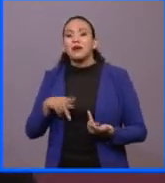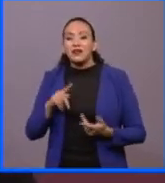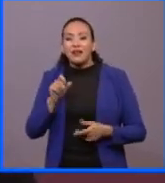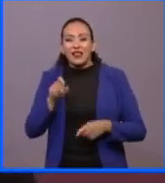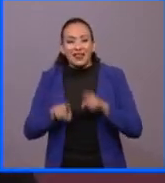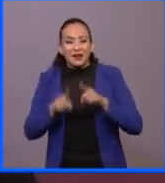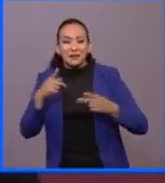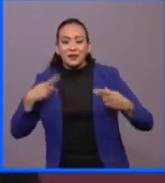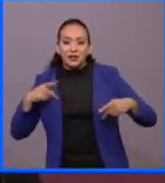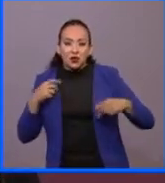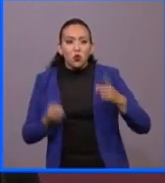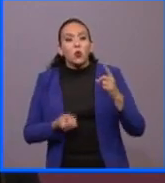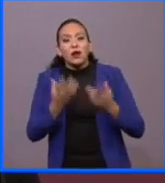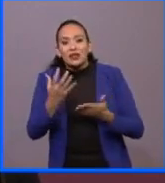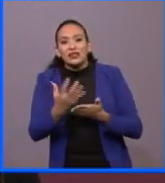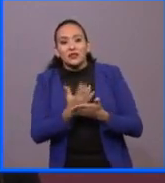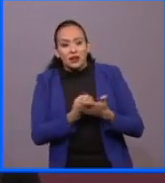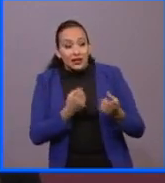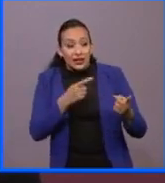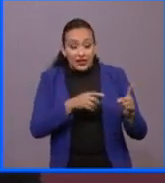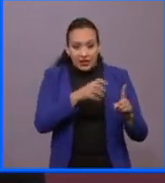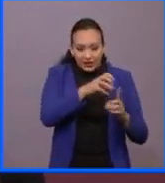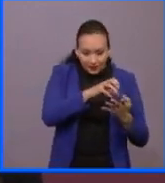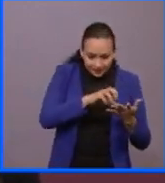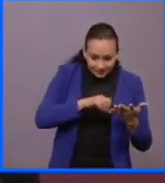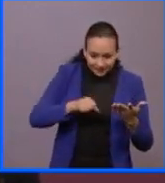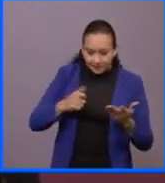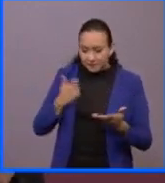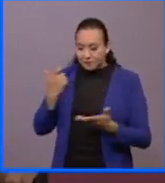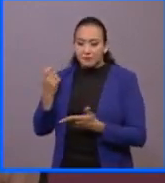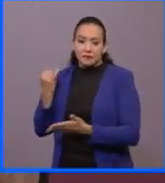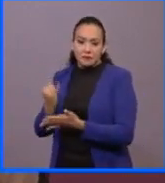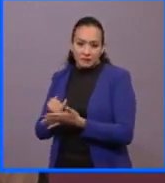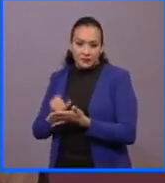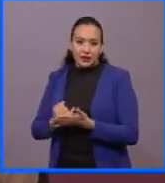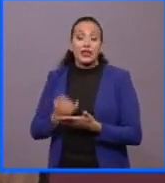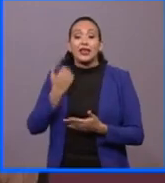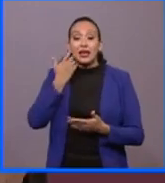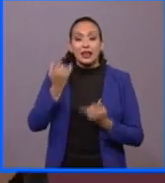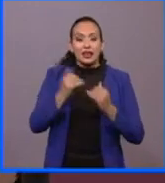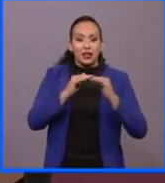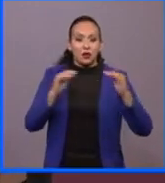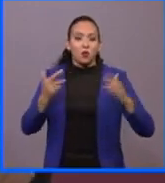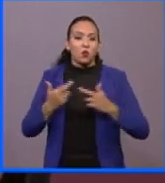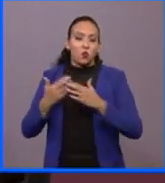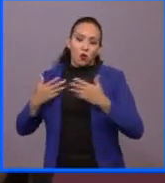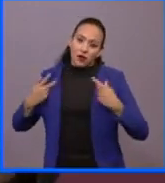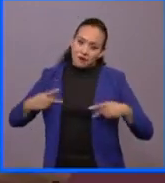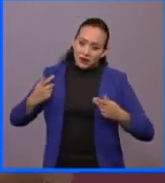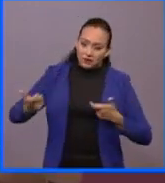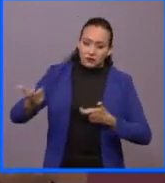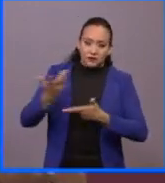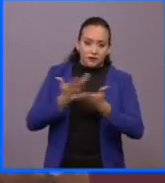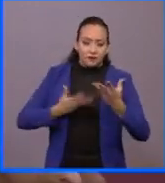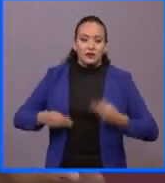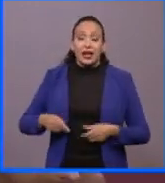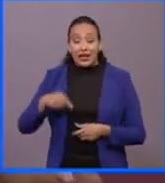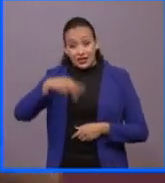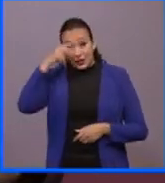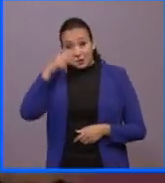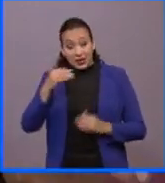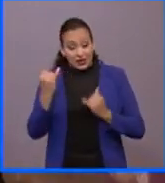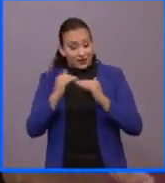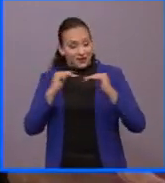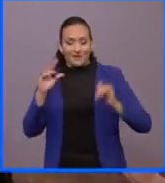debe tener como propósito la redistribución de la riqueza, y algo que no se ha logrado aquí